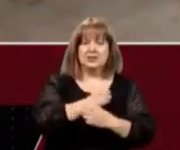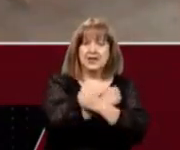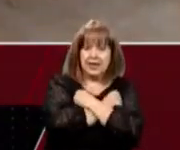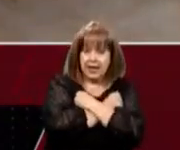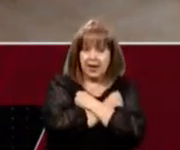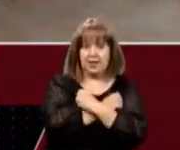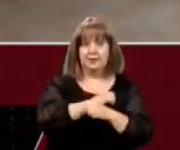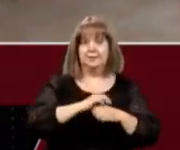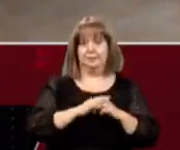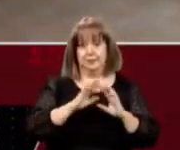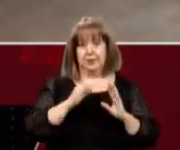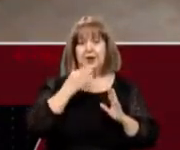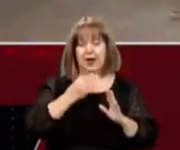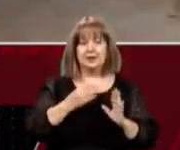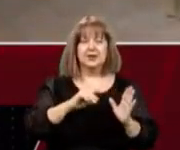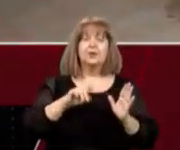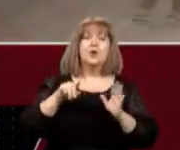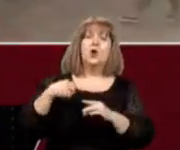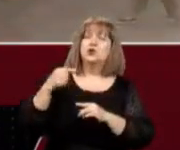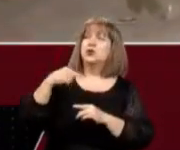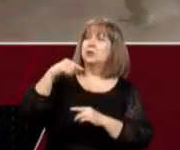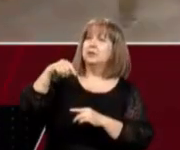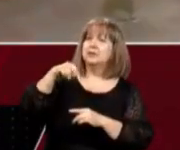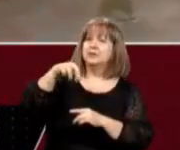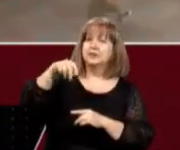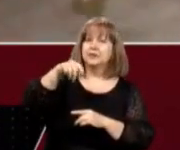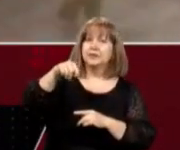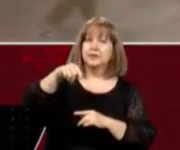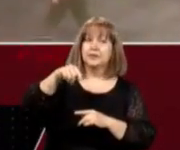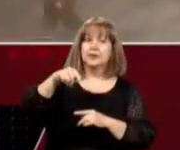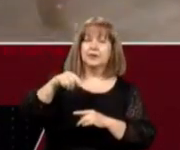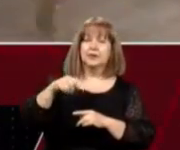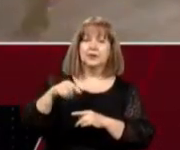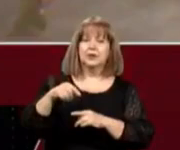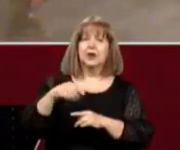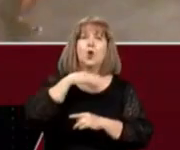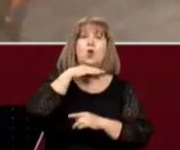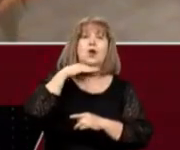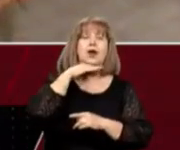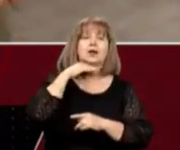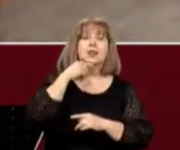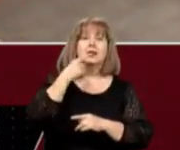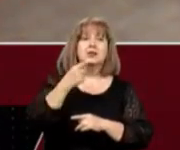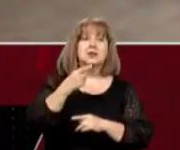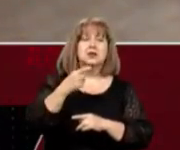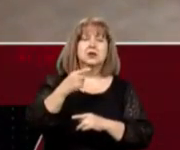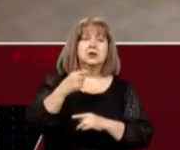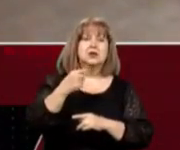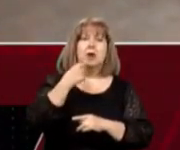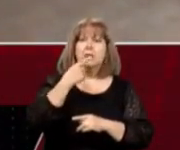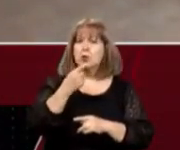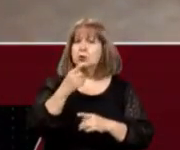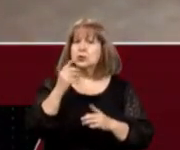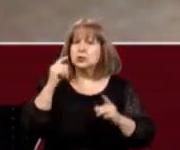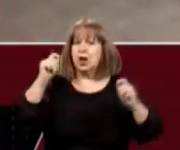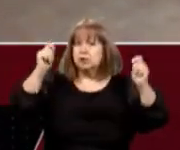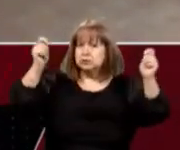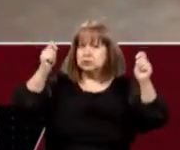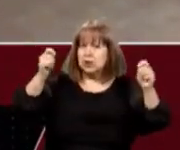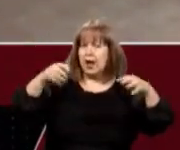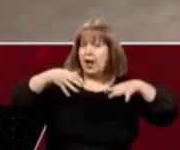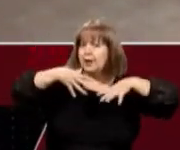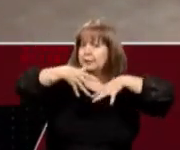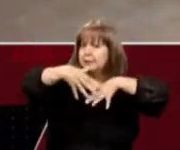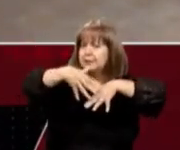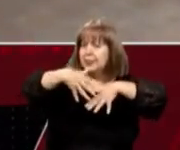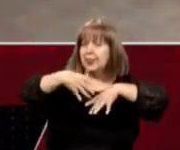campeón. Sigo Juli, consultando, vengan por acá, estoy buscando. Sí, te escucho, Julián. Hay mucho movimiento político, te digo, porque la